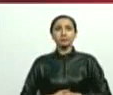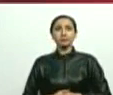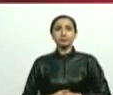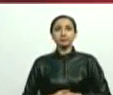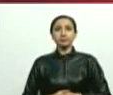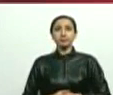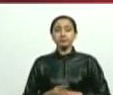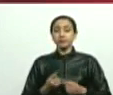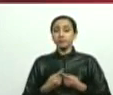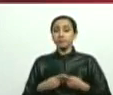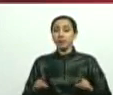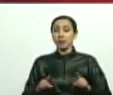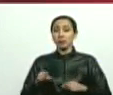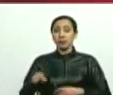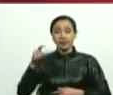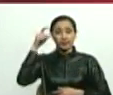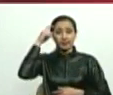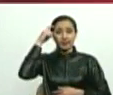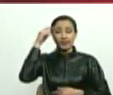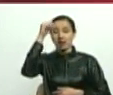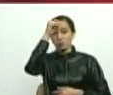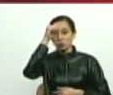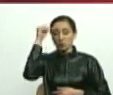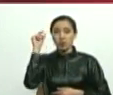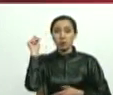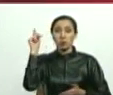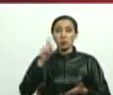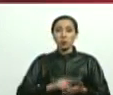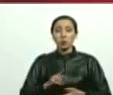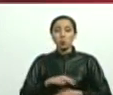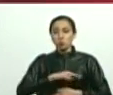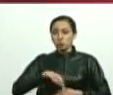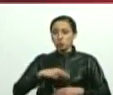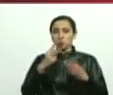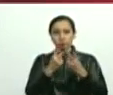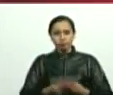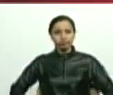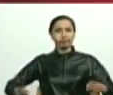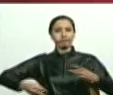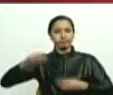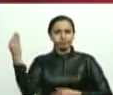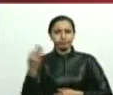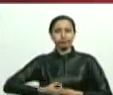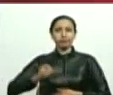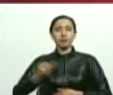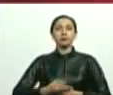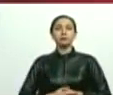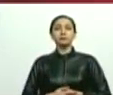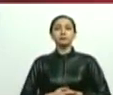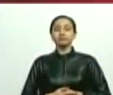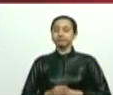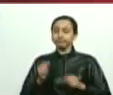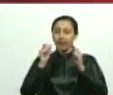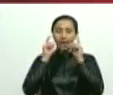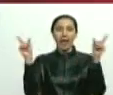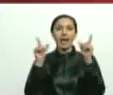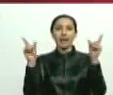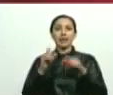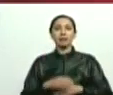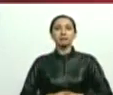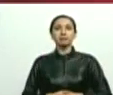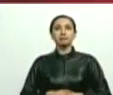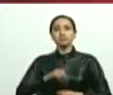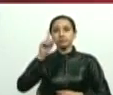Pero el 20 de mayo, aquel domingo llegó y obtuvimos una victoria verdaderamente increíble, heroica, con